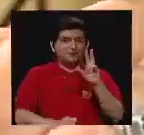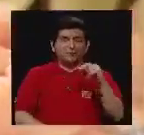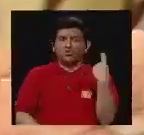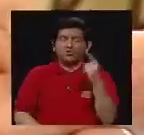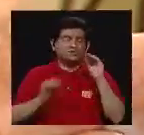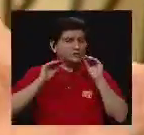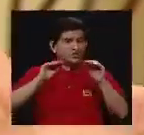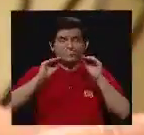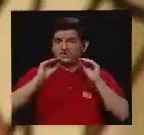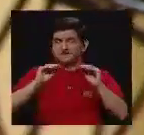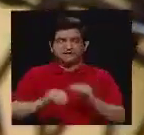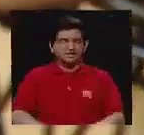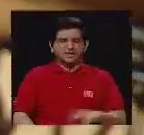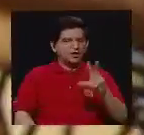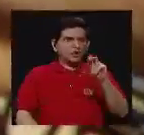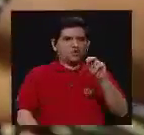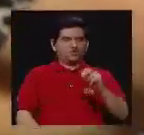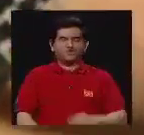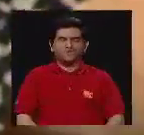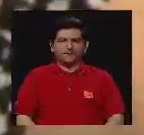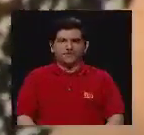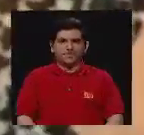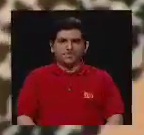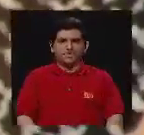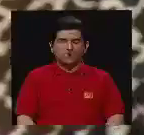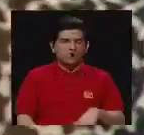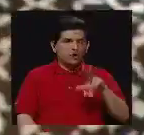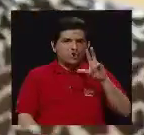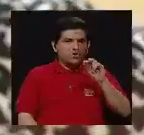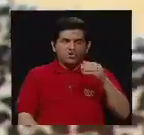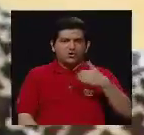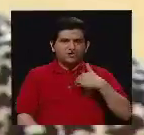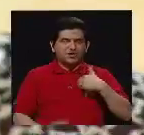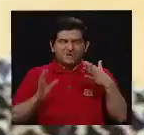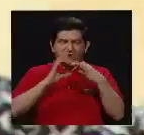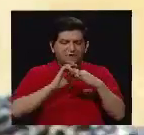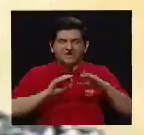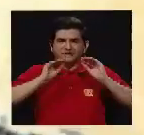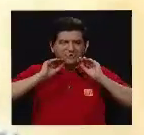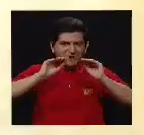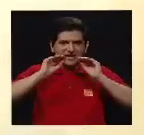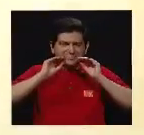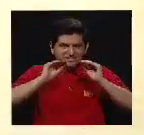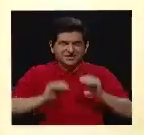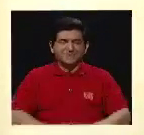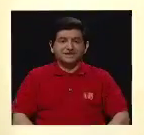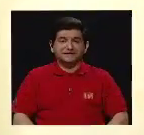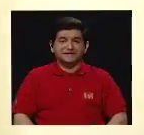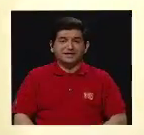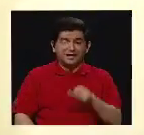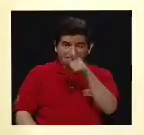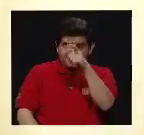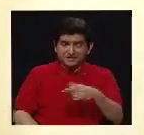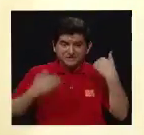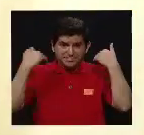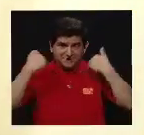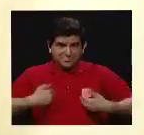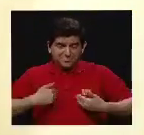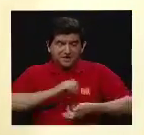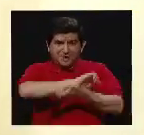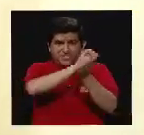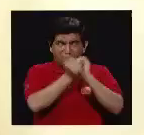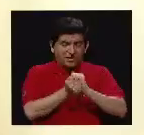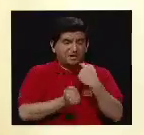no es académico. No. ¿Verdad? No. Ni desde ninguna cátedra se va a lograr que la especie humana